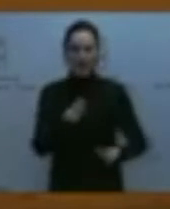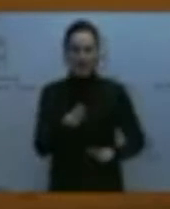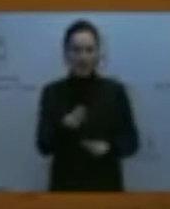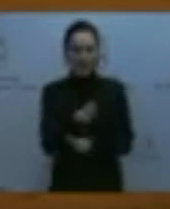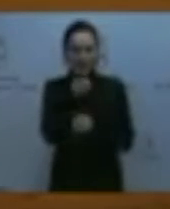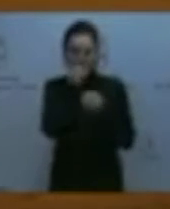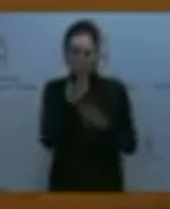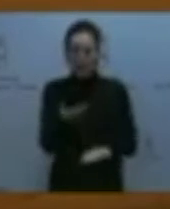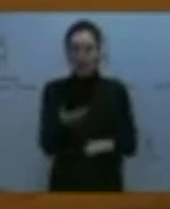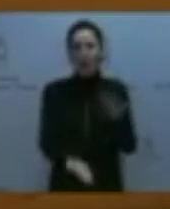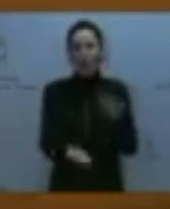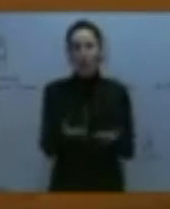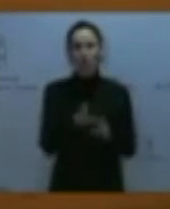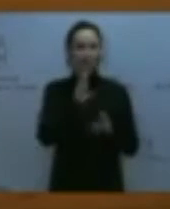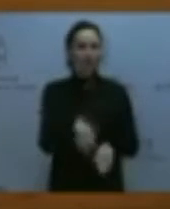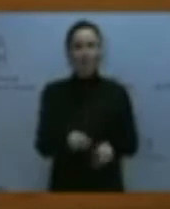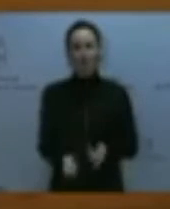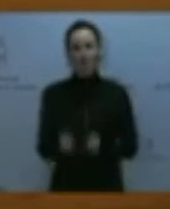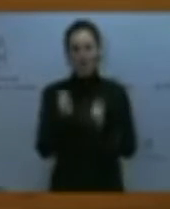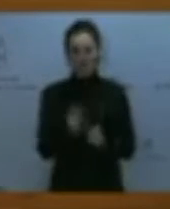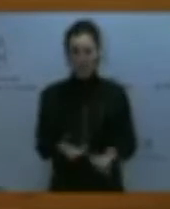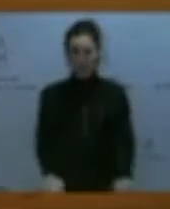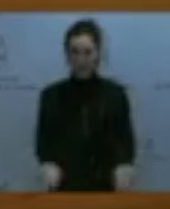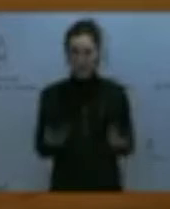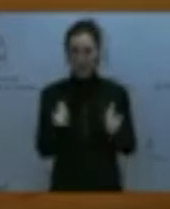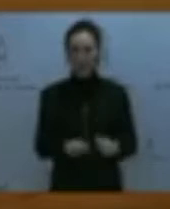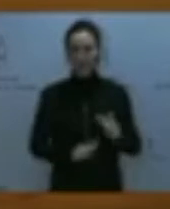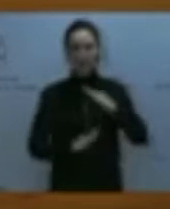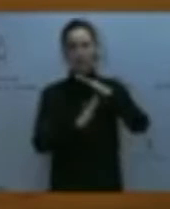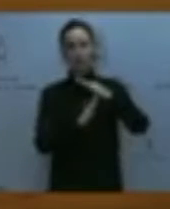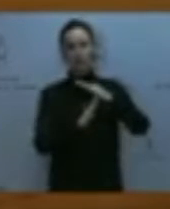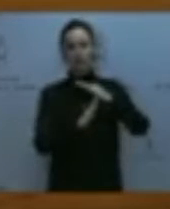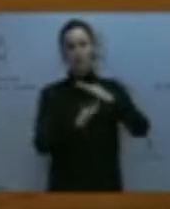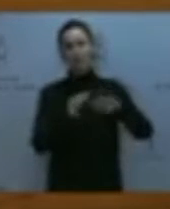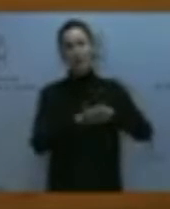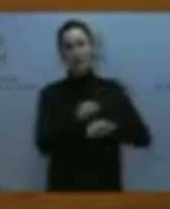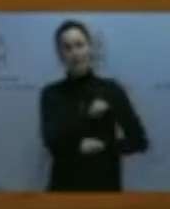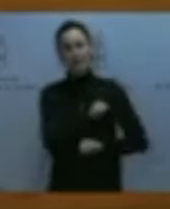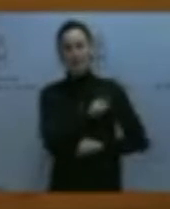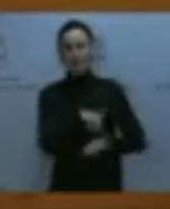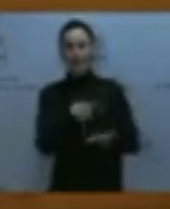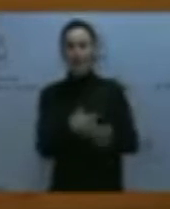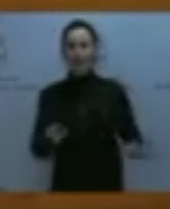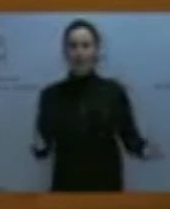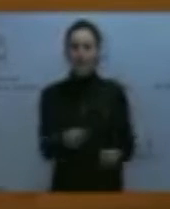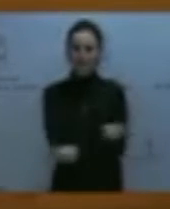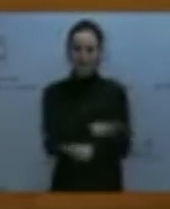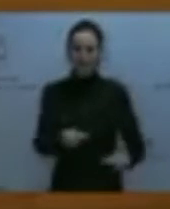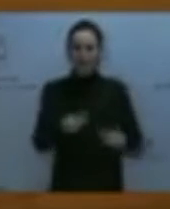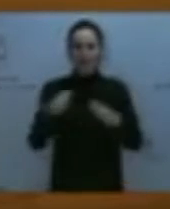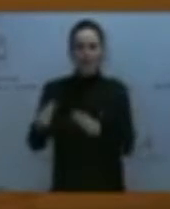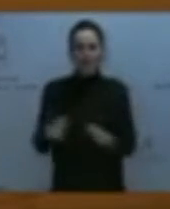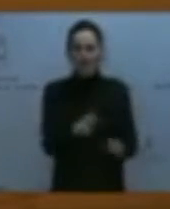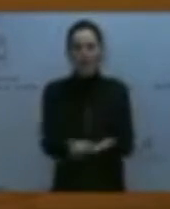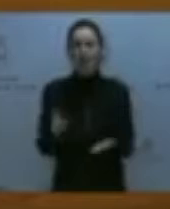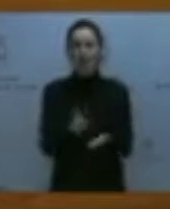la pesca. Y también con las paradas biológicas. Estas deben estar aseguradas de forma que realmente se cumplan,